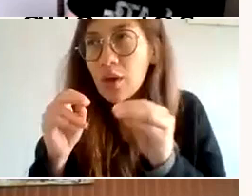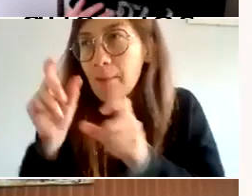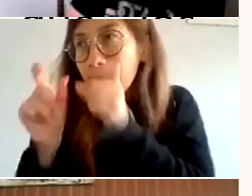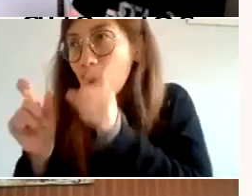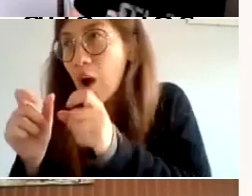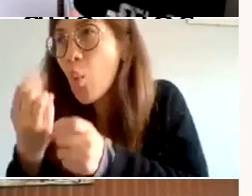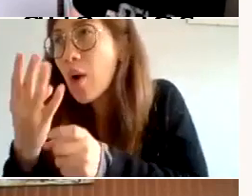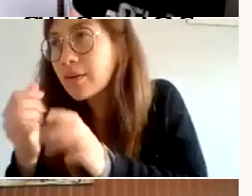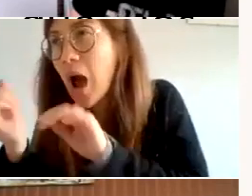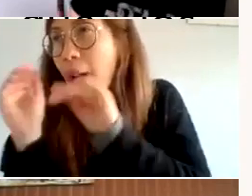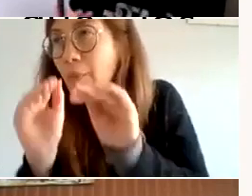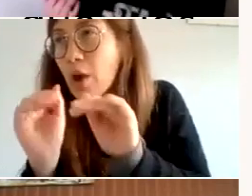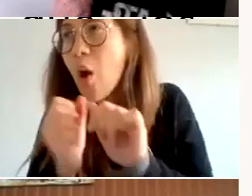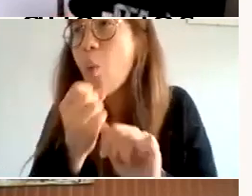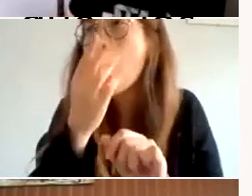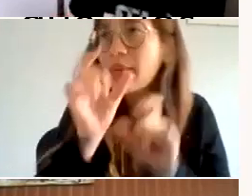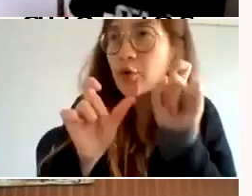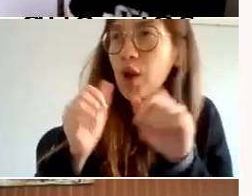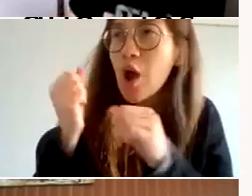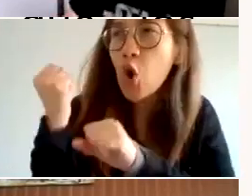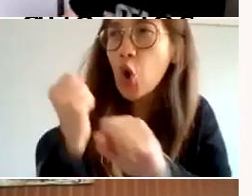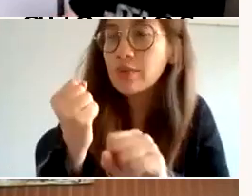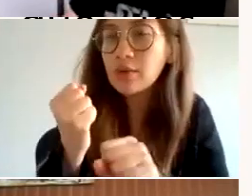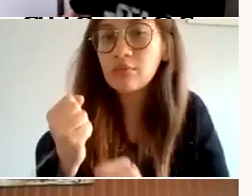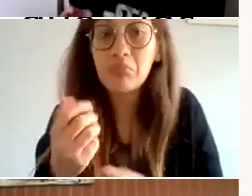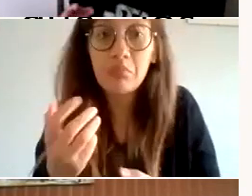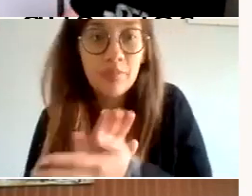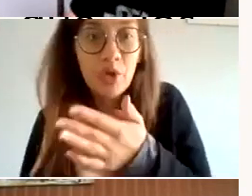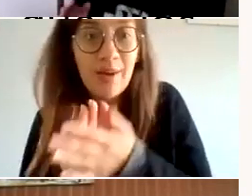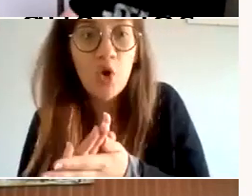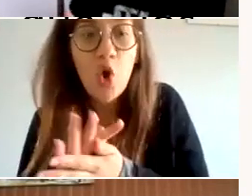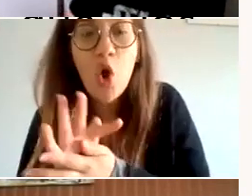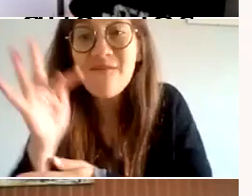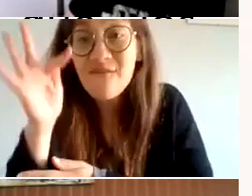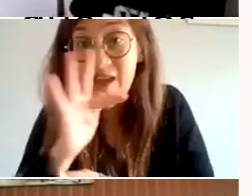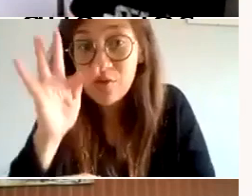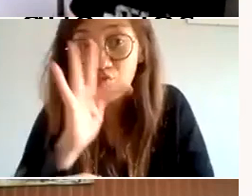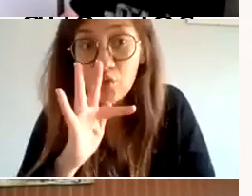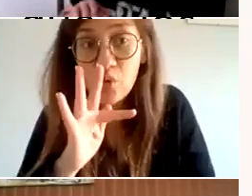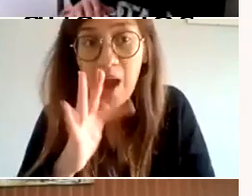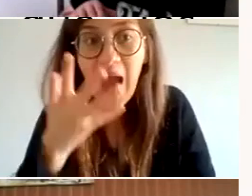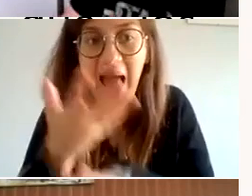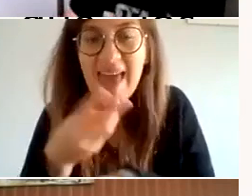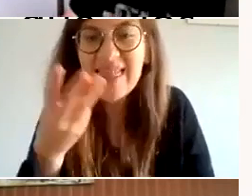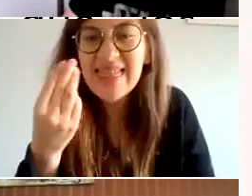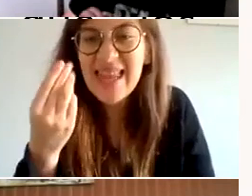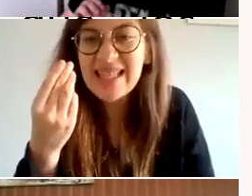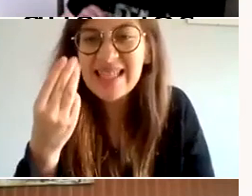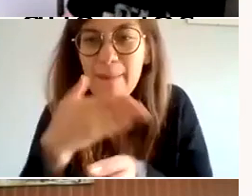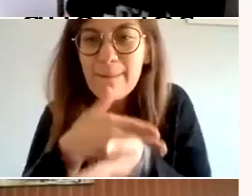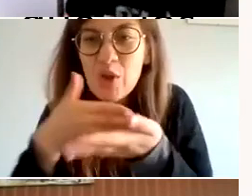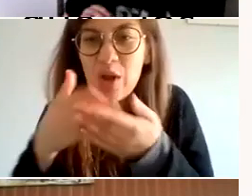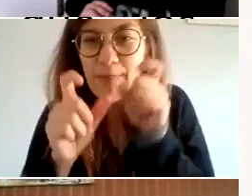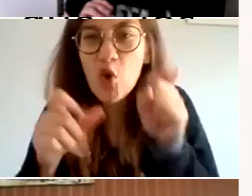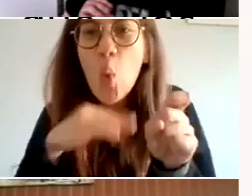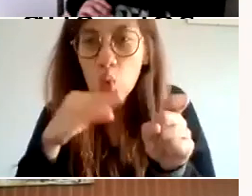donde nos dice que, por ejemplo, en Facebook todavía hay 13 millones de usuarios de cuenta en Chile, en Instagram hay